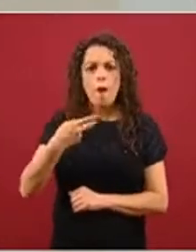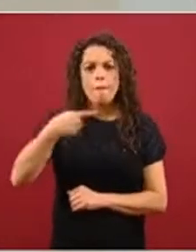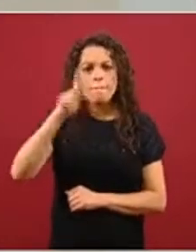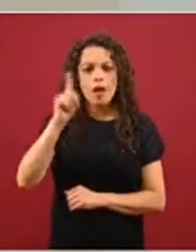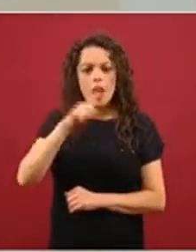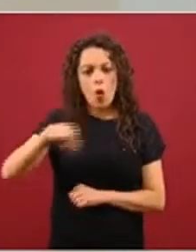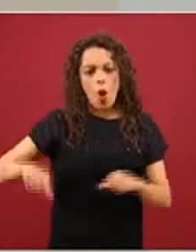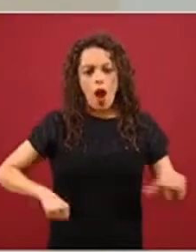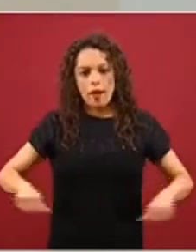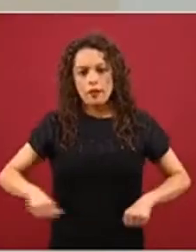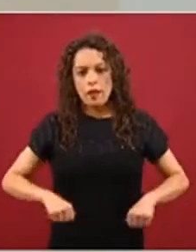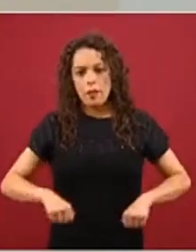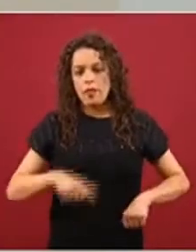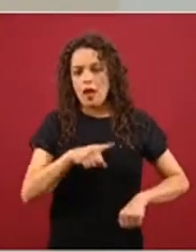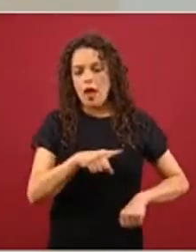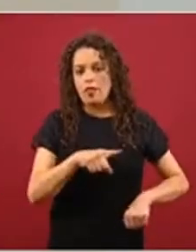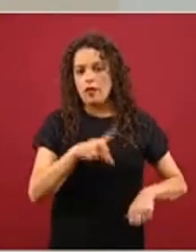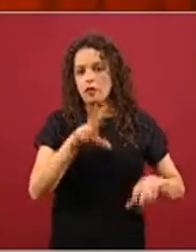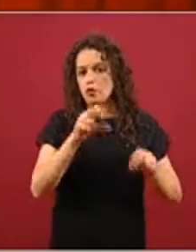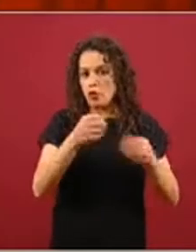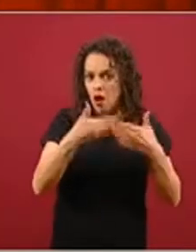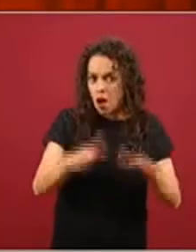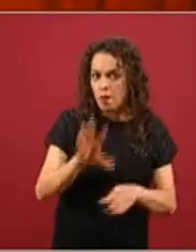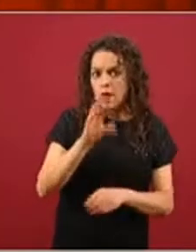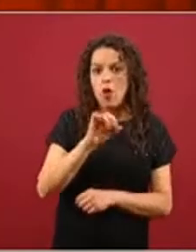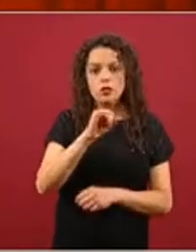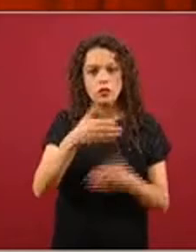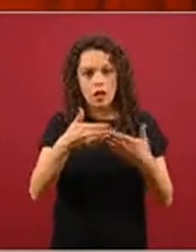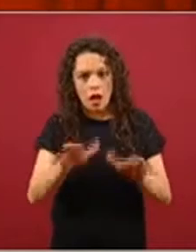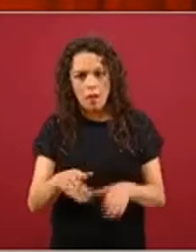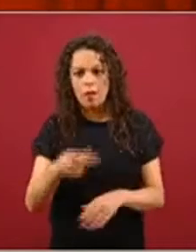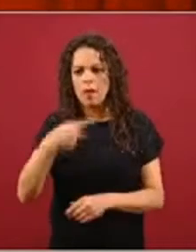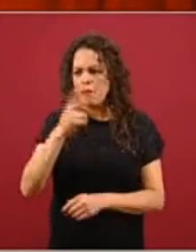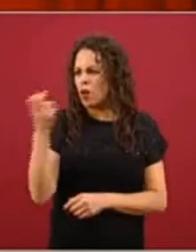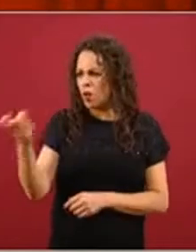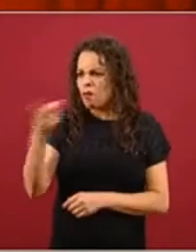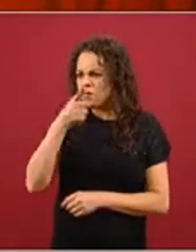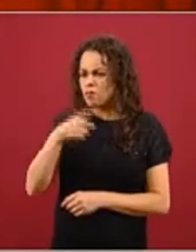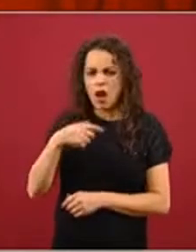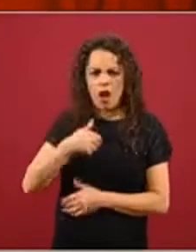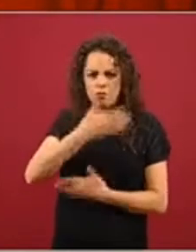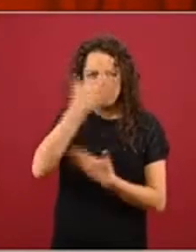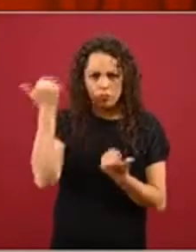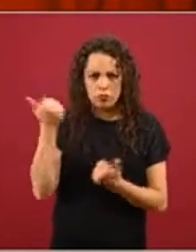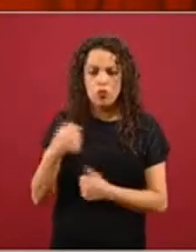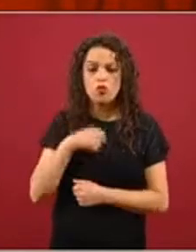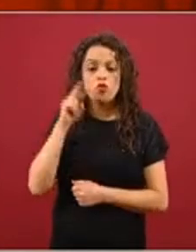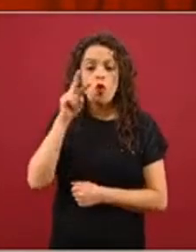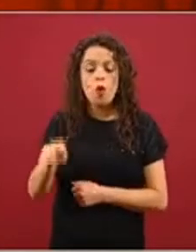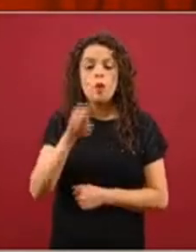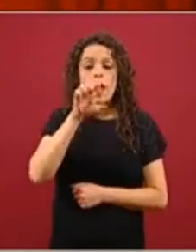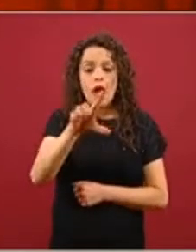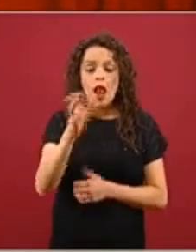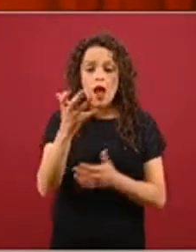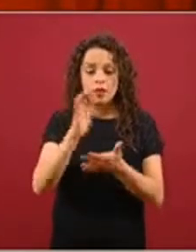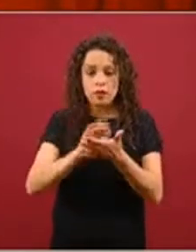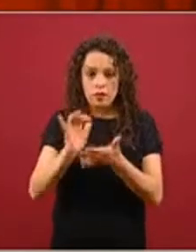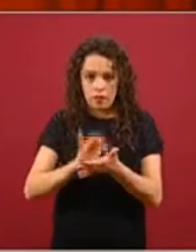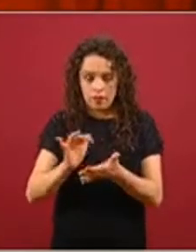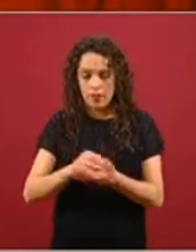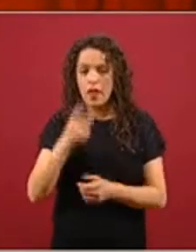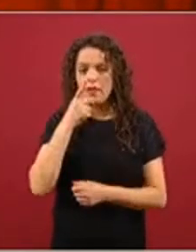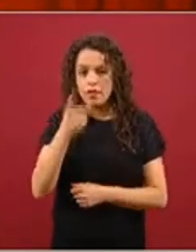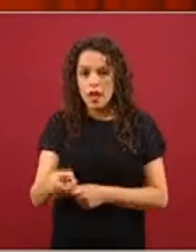visto este tuit, si dijo de esta manera, pero yo vi más bien una nota que él decía: seguimos en rojo, empezaremos a abrir actividades. Esto